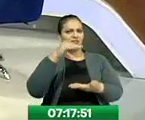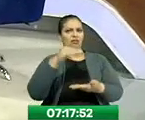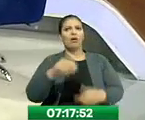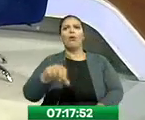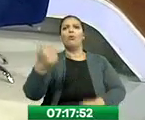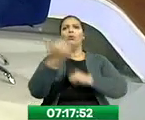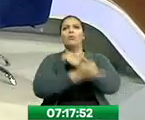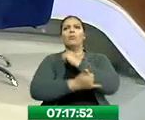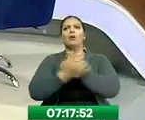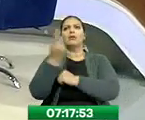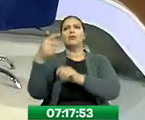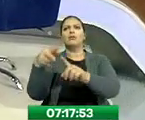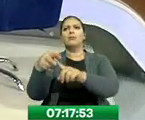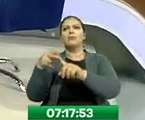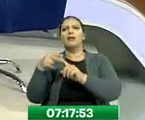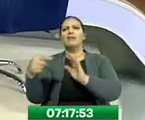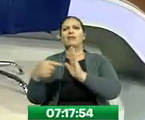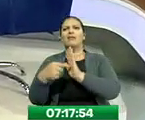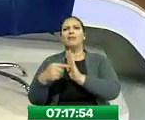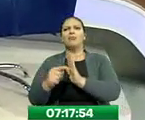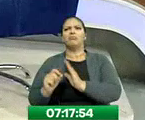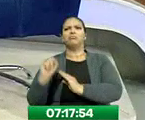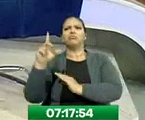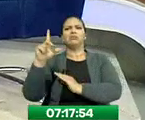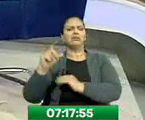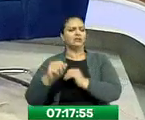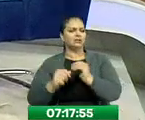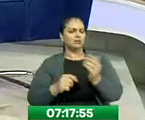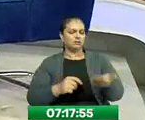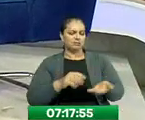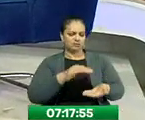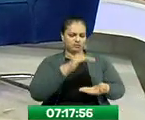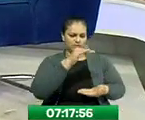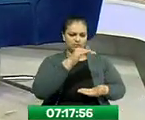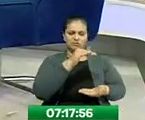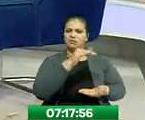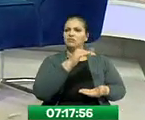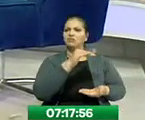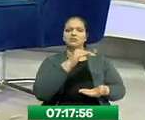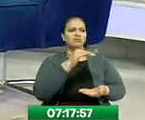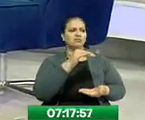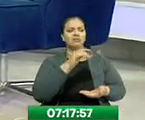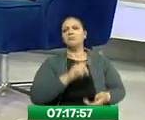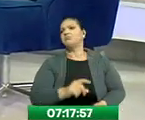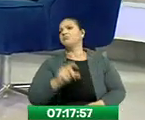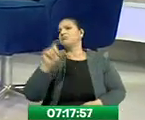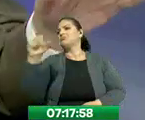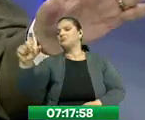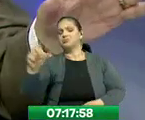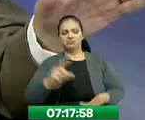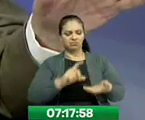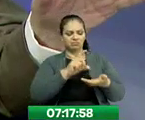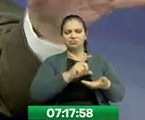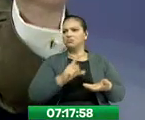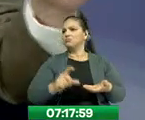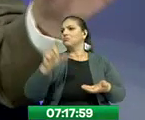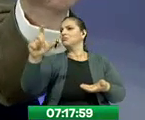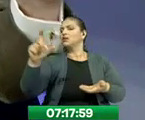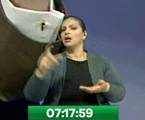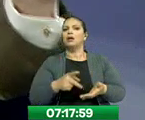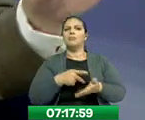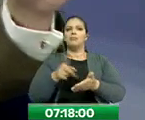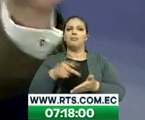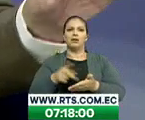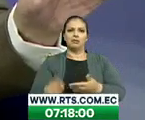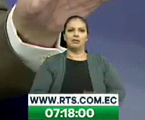buena o mala negociación? Bueno, a ver, negociación no por buena o por mala. Por cierto, es cara. Son